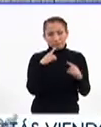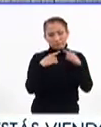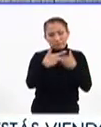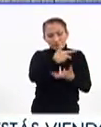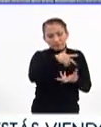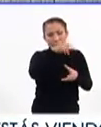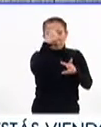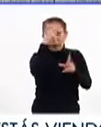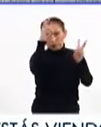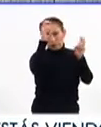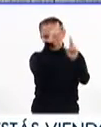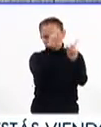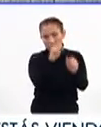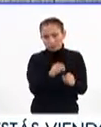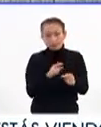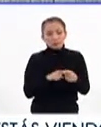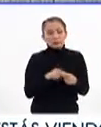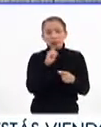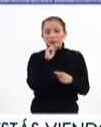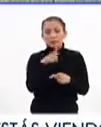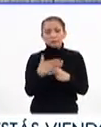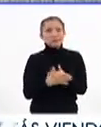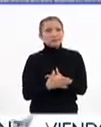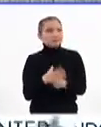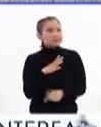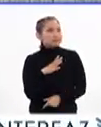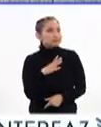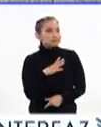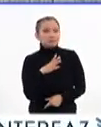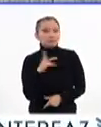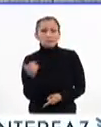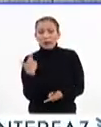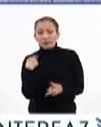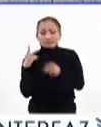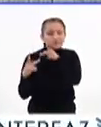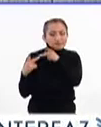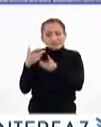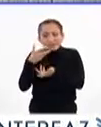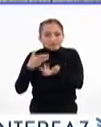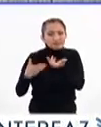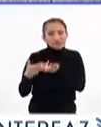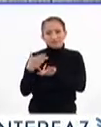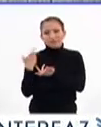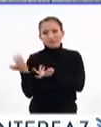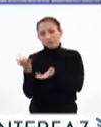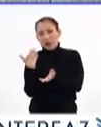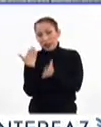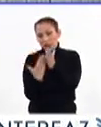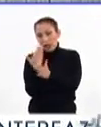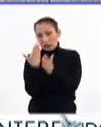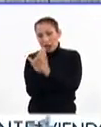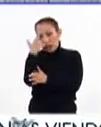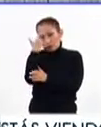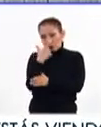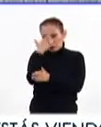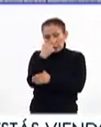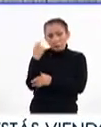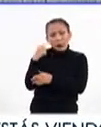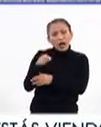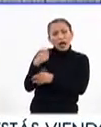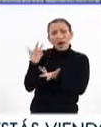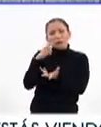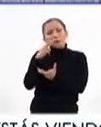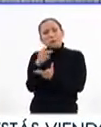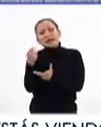diálogos por la paz. Vamos a tener también conversatorios durante la mañana y en la noche para ver